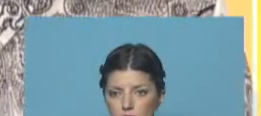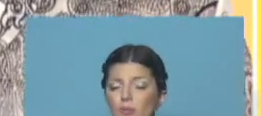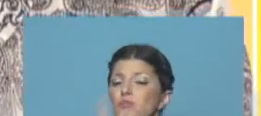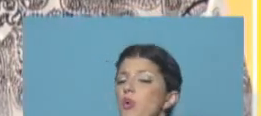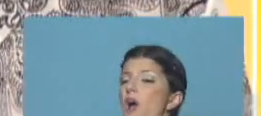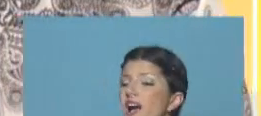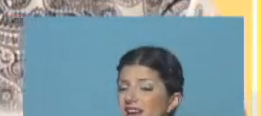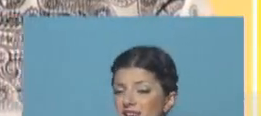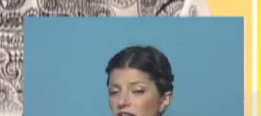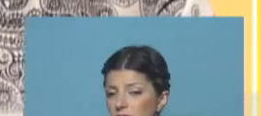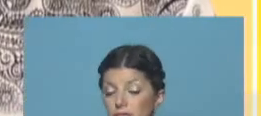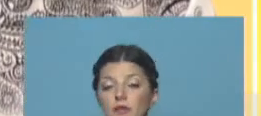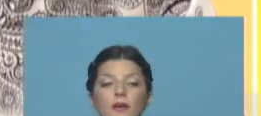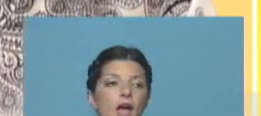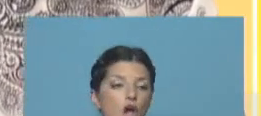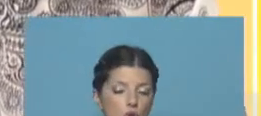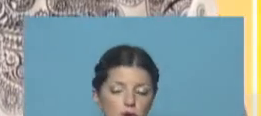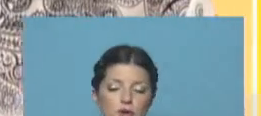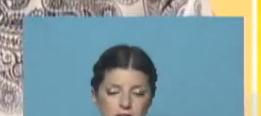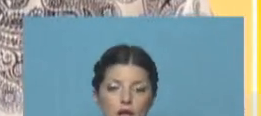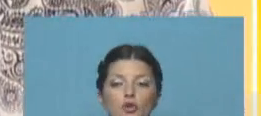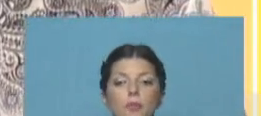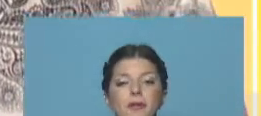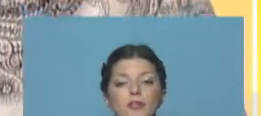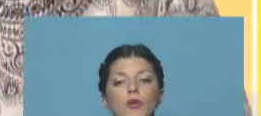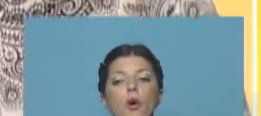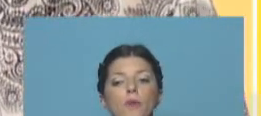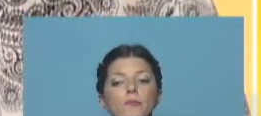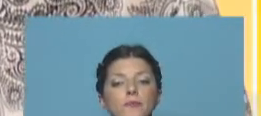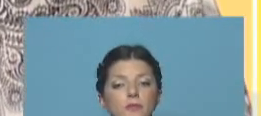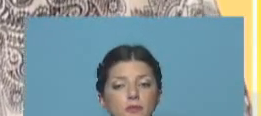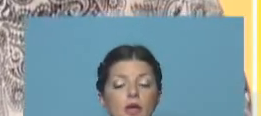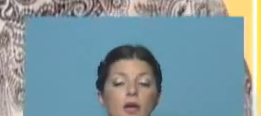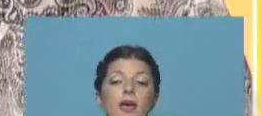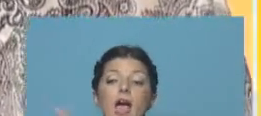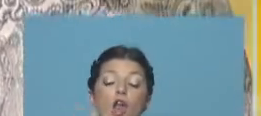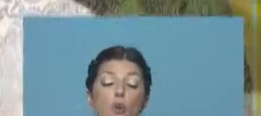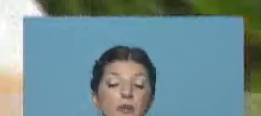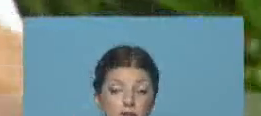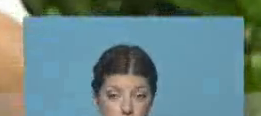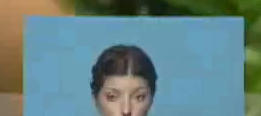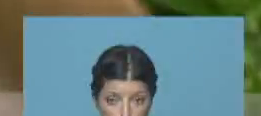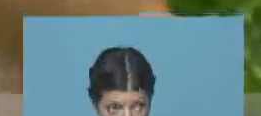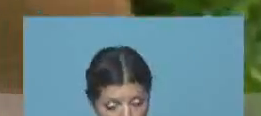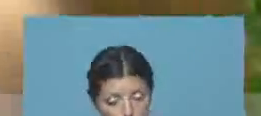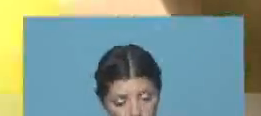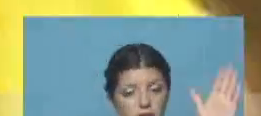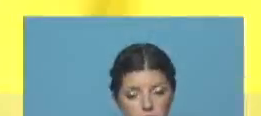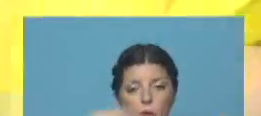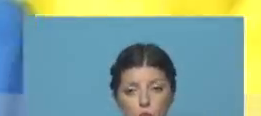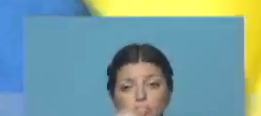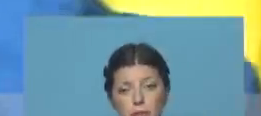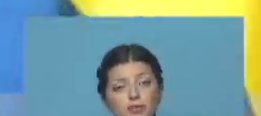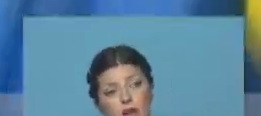que la oposición se fortalezca más con esto. Han llegado a decir que temen que después de, si hay una convocatoria masiva y la